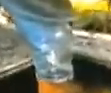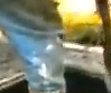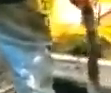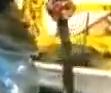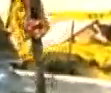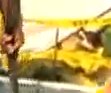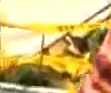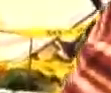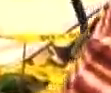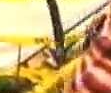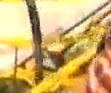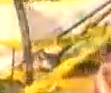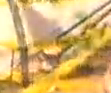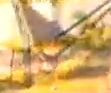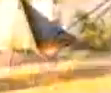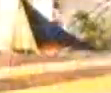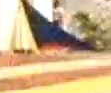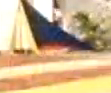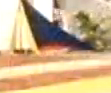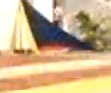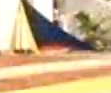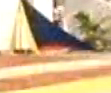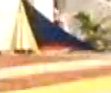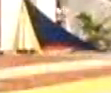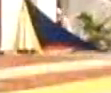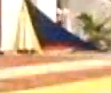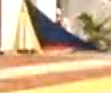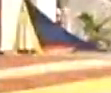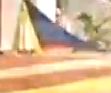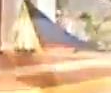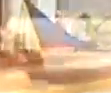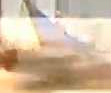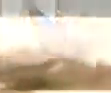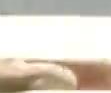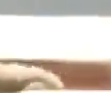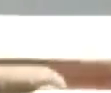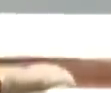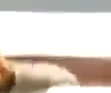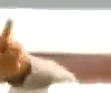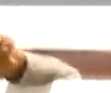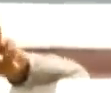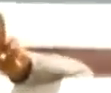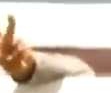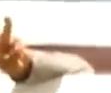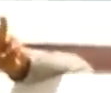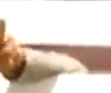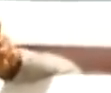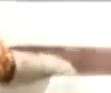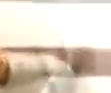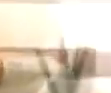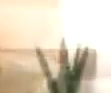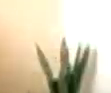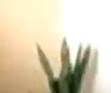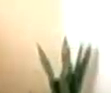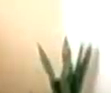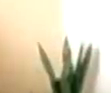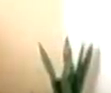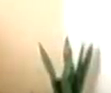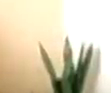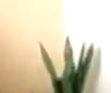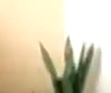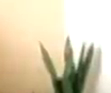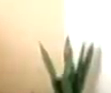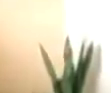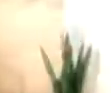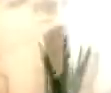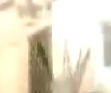sueños realizados que muestran al mundo el éxito que esta política humanista y liberadora que se prepara para el año